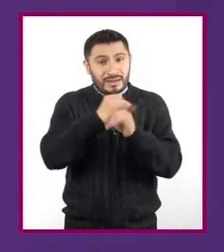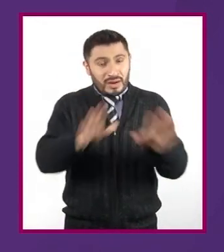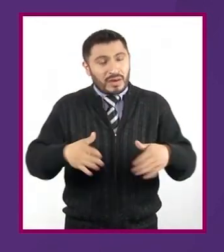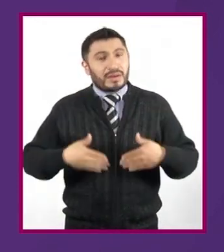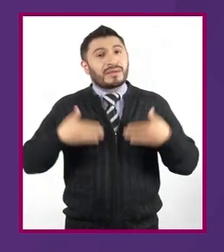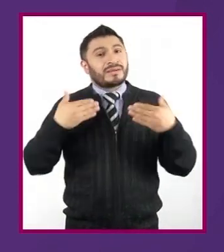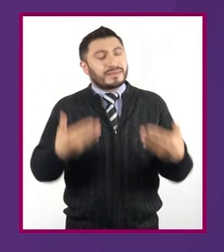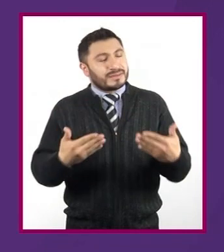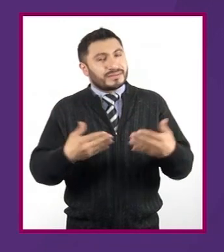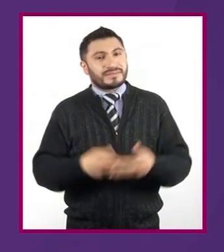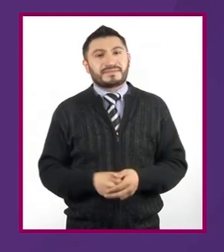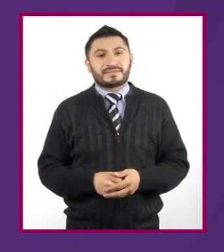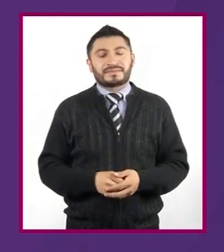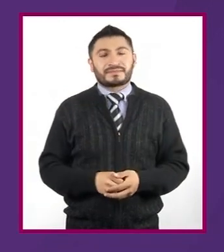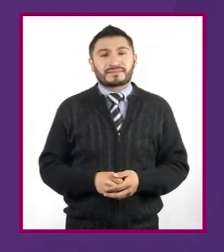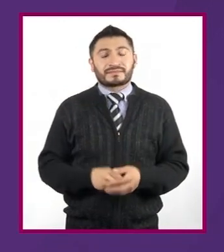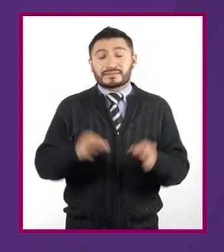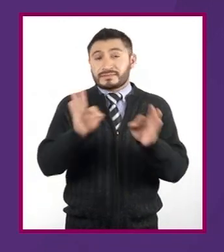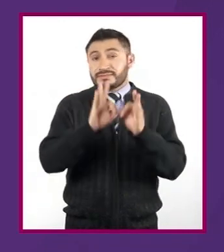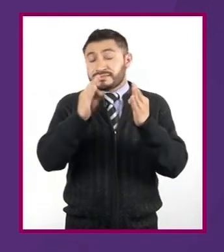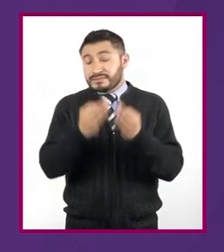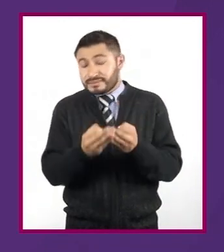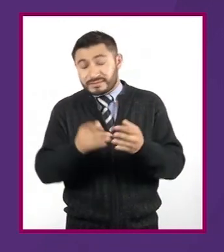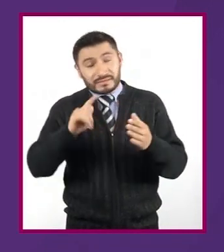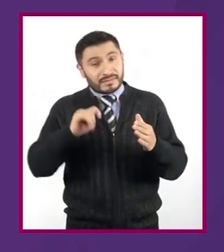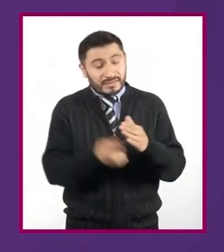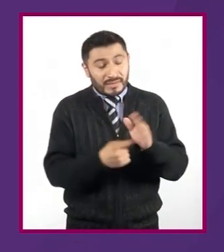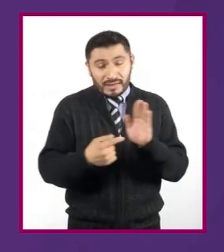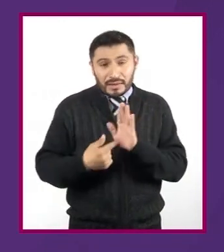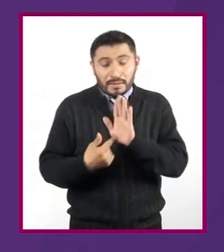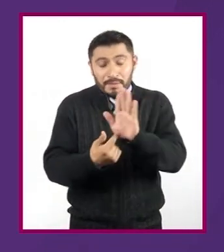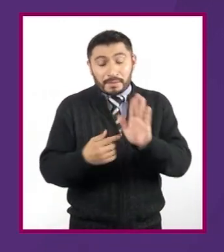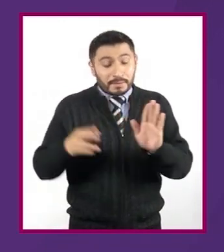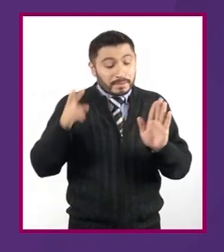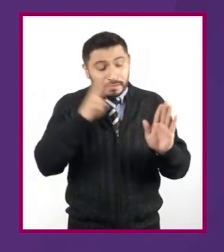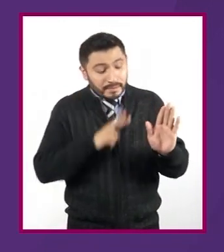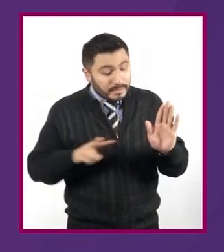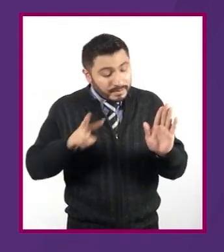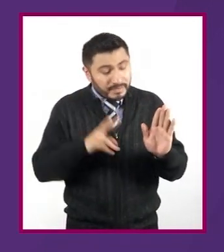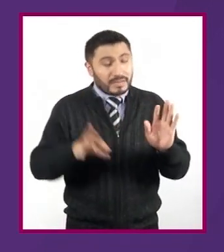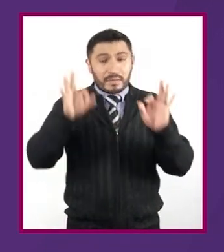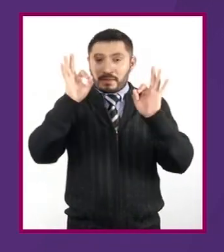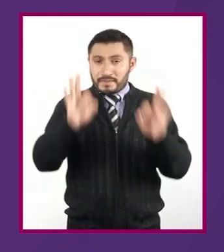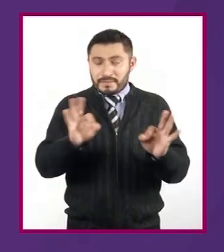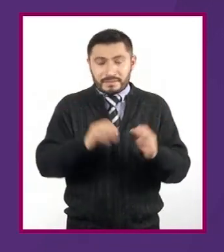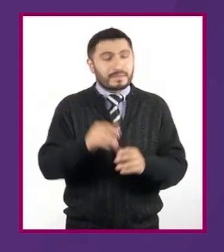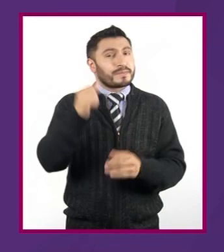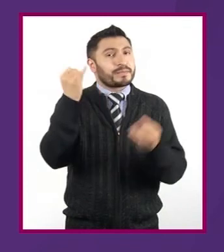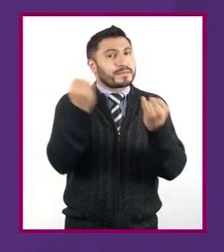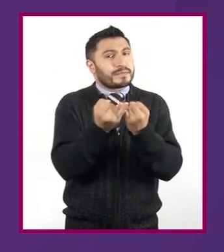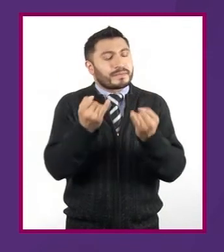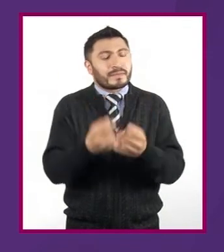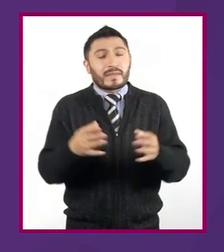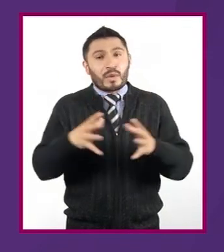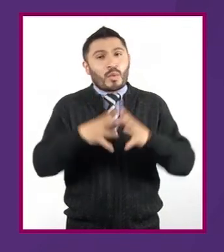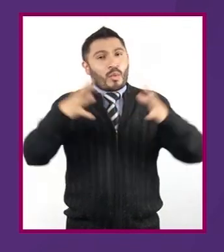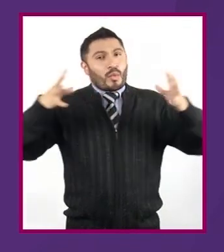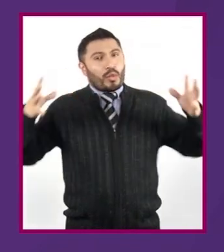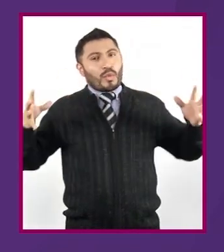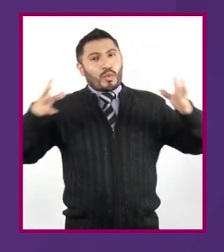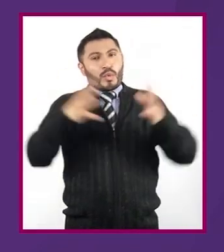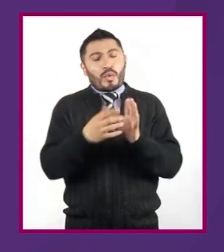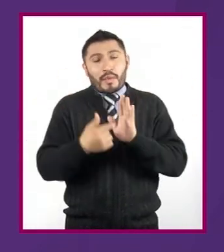confiable, que los métodos y técnicas de muestreo sean los más adecuados, así como un tamaño de